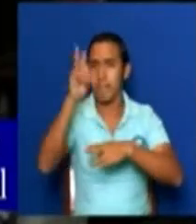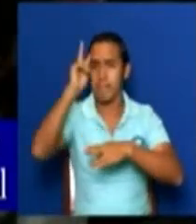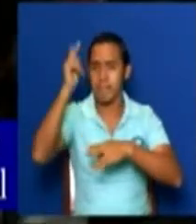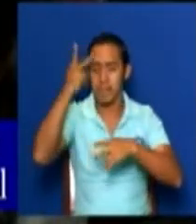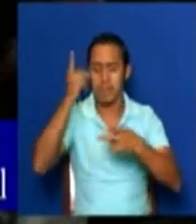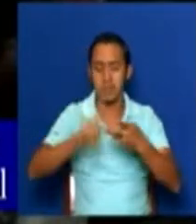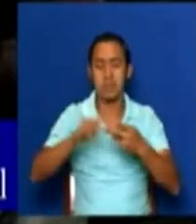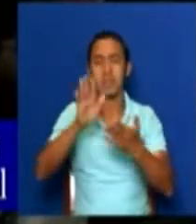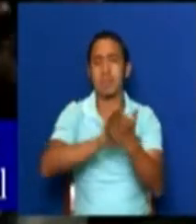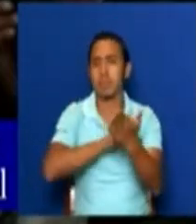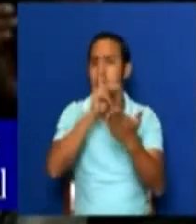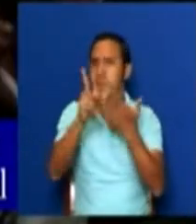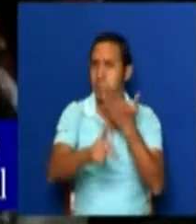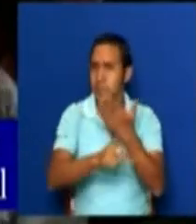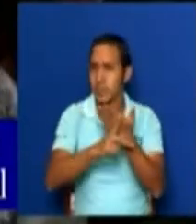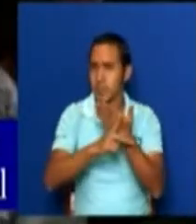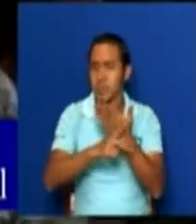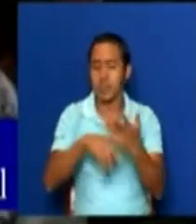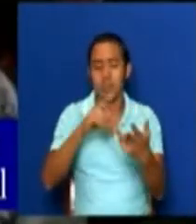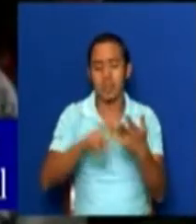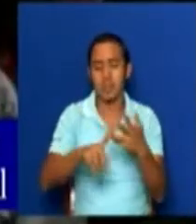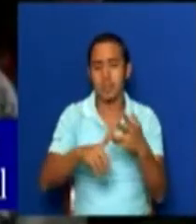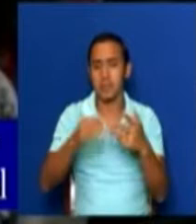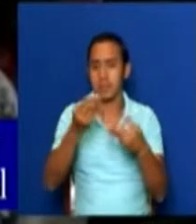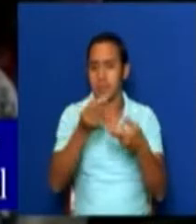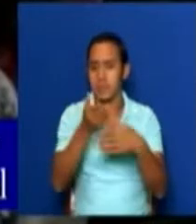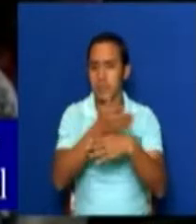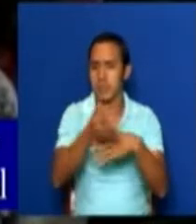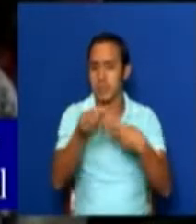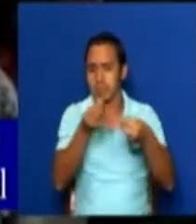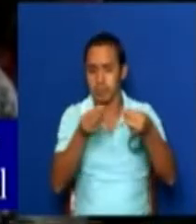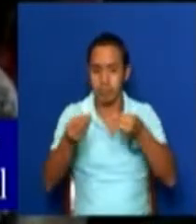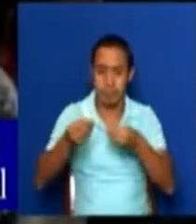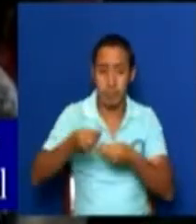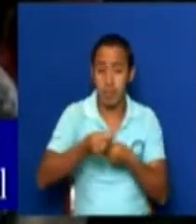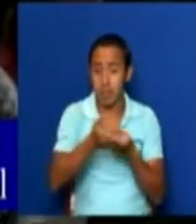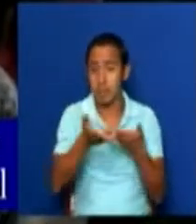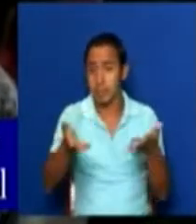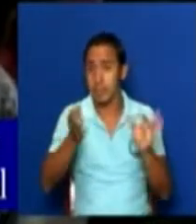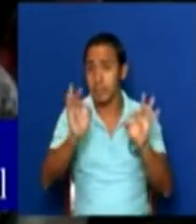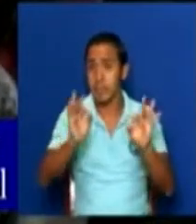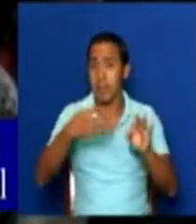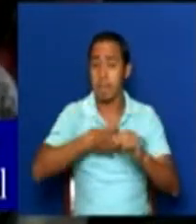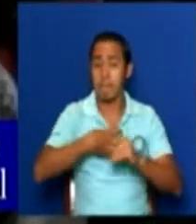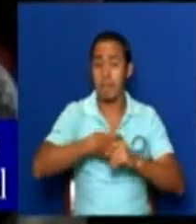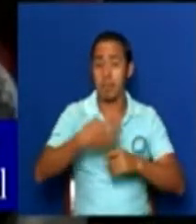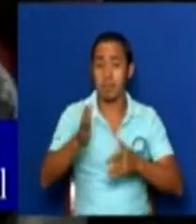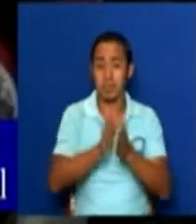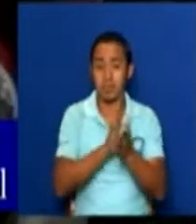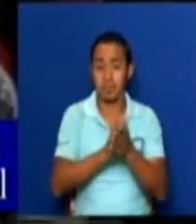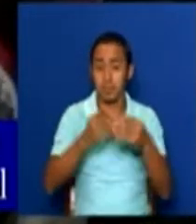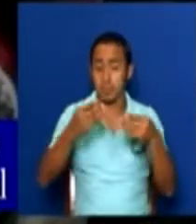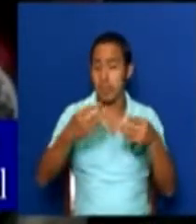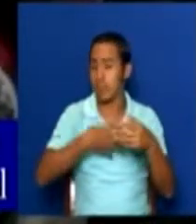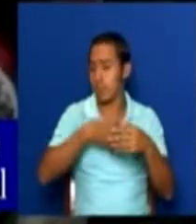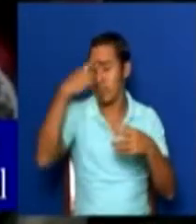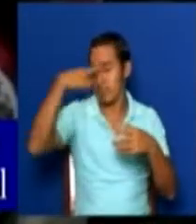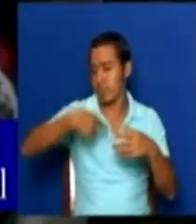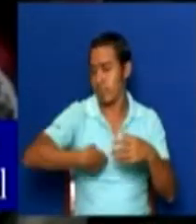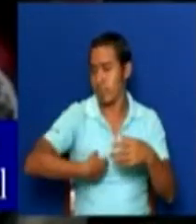los programas y la distribución equitativa de los recursos. Entonces, ese es el papel nuestro como ciudadanos y